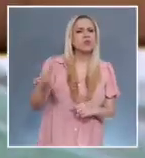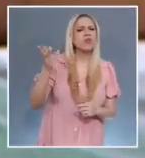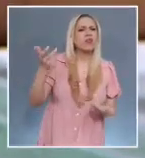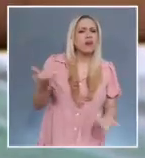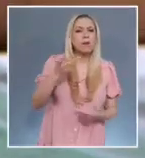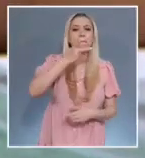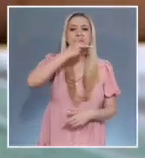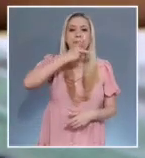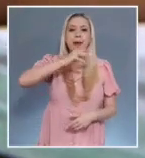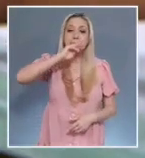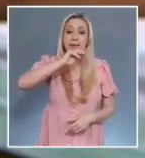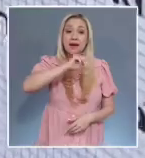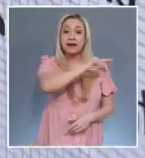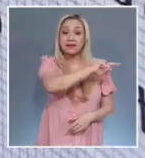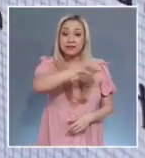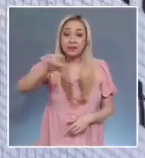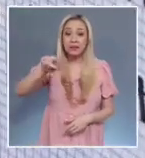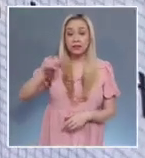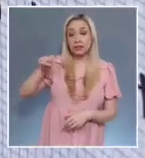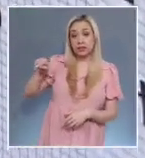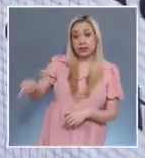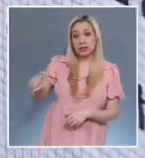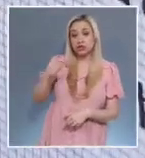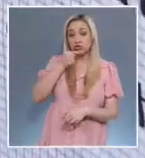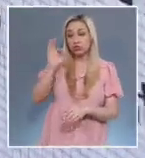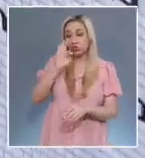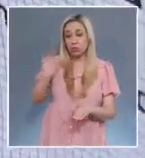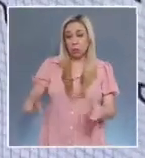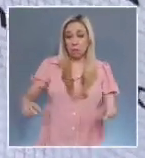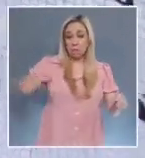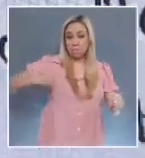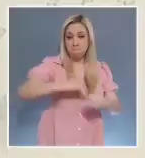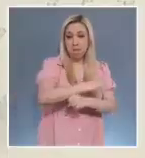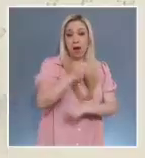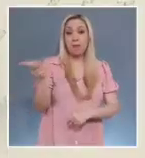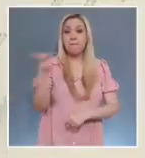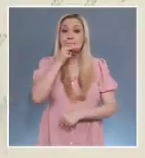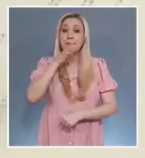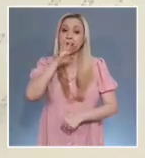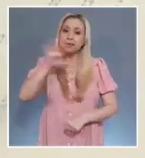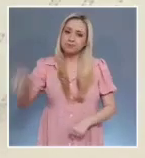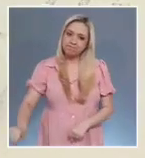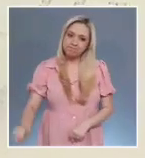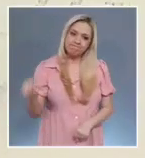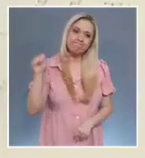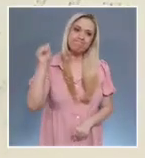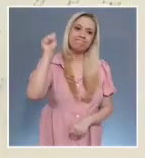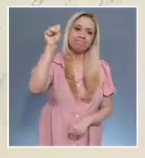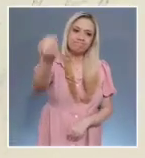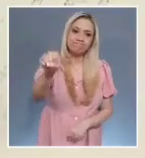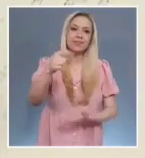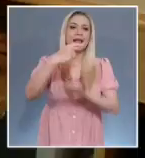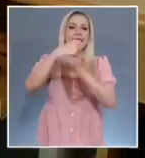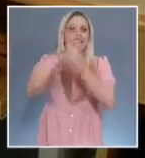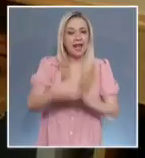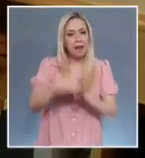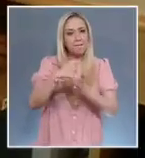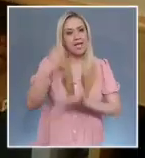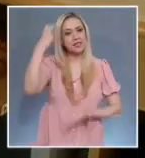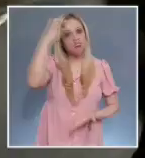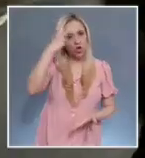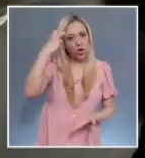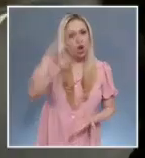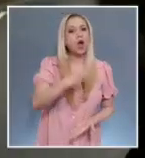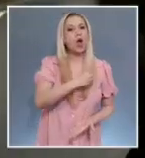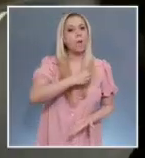madres de quien agredía tendrían la obligación de llevar a su hija o hijo a terapia psicológica y además les